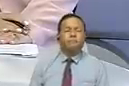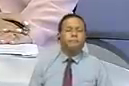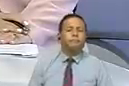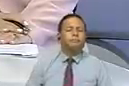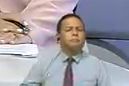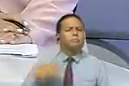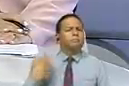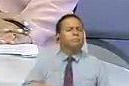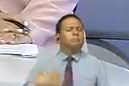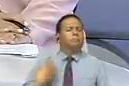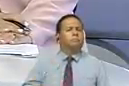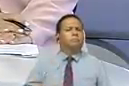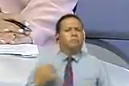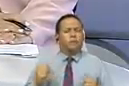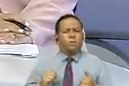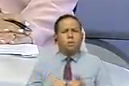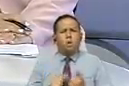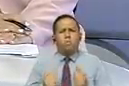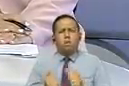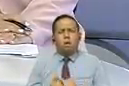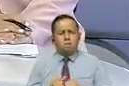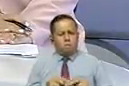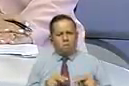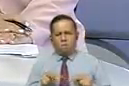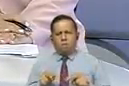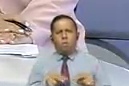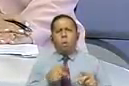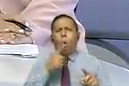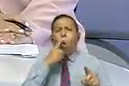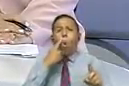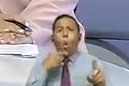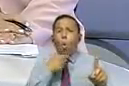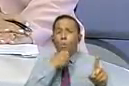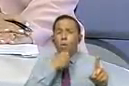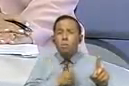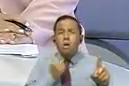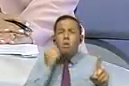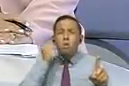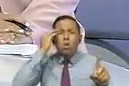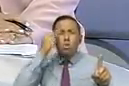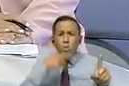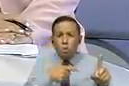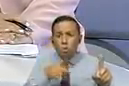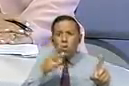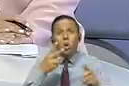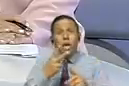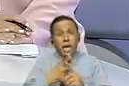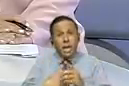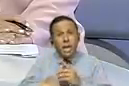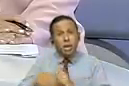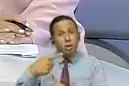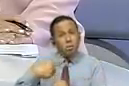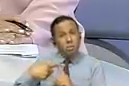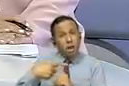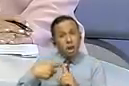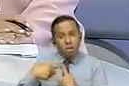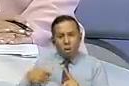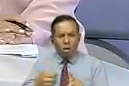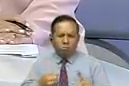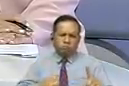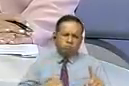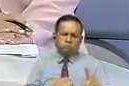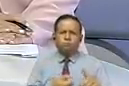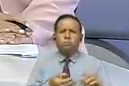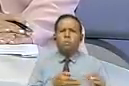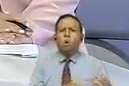un hecho que ha causado conmoción, un adulto mayor fue asesinado por su hijastro en la parroquia La Unión de Babahoyo, provincia de Los